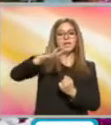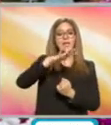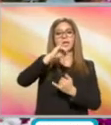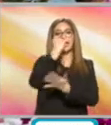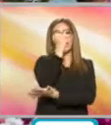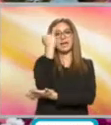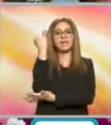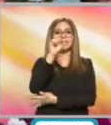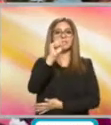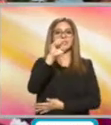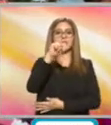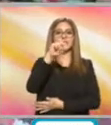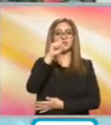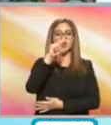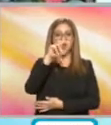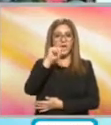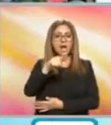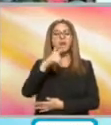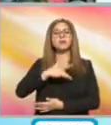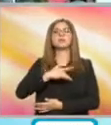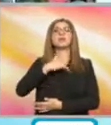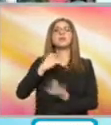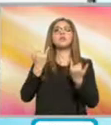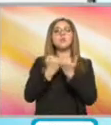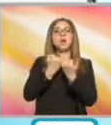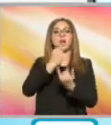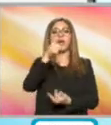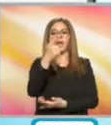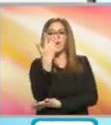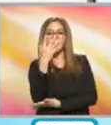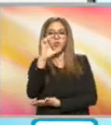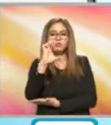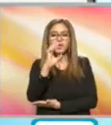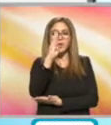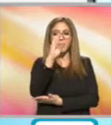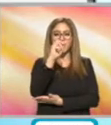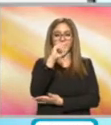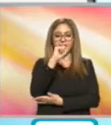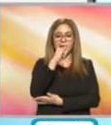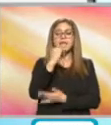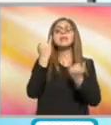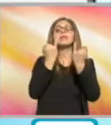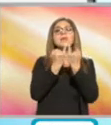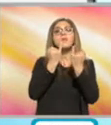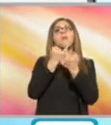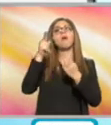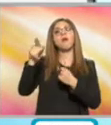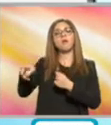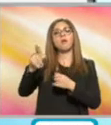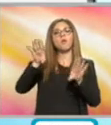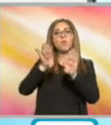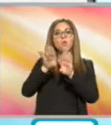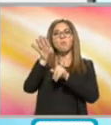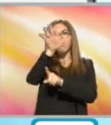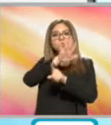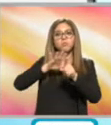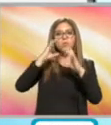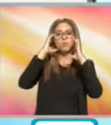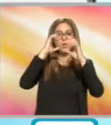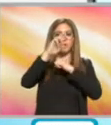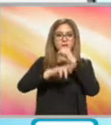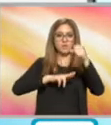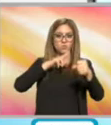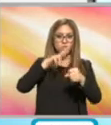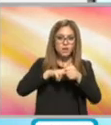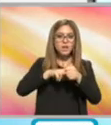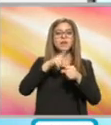Botánico. Y va a haber una exposición de bonsáis, talleres, pláticas relacionadas con el medio ambiente y la floricultura. Y va a haber